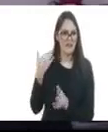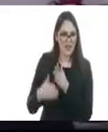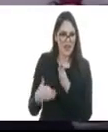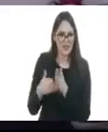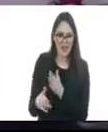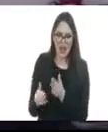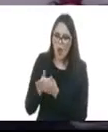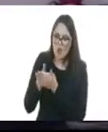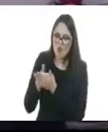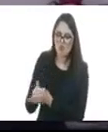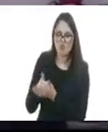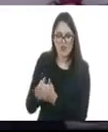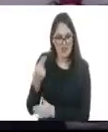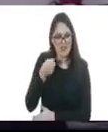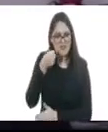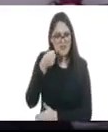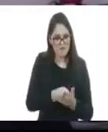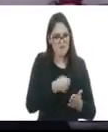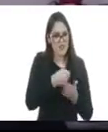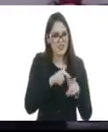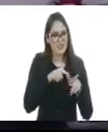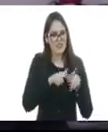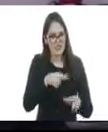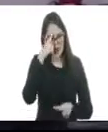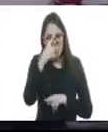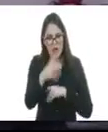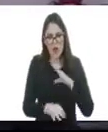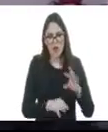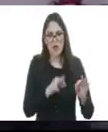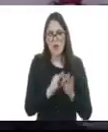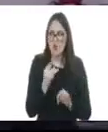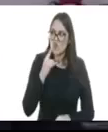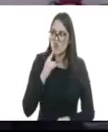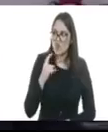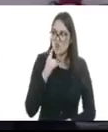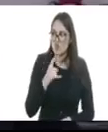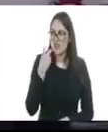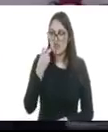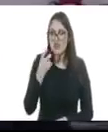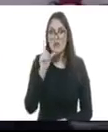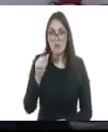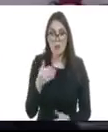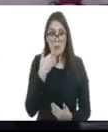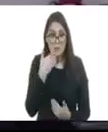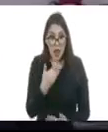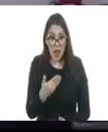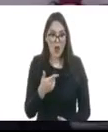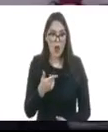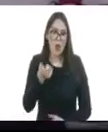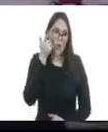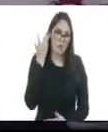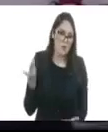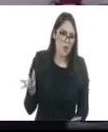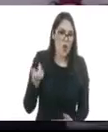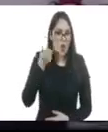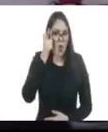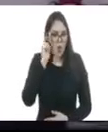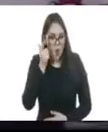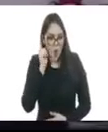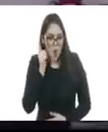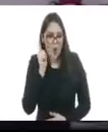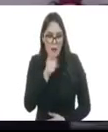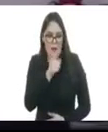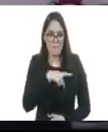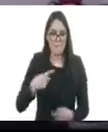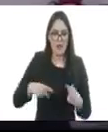y que vaya, ¿no? Sea a partir de esto que se le dé luz y que, pues ojalá, ¿no? Las autoridades